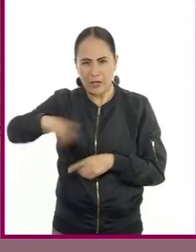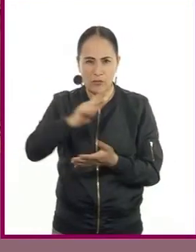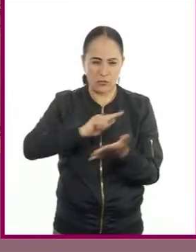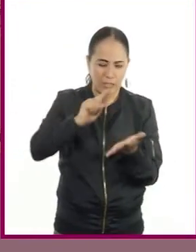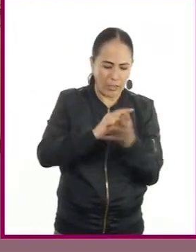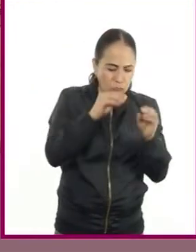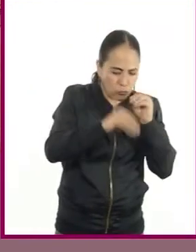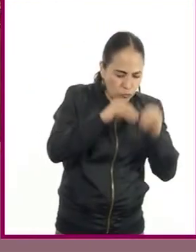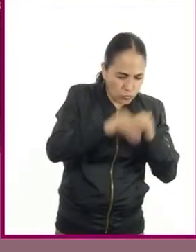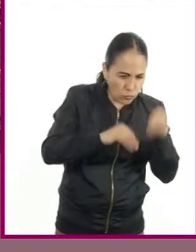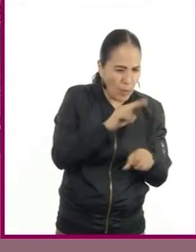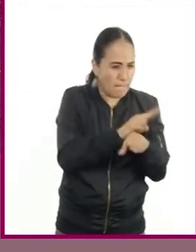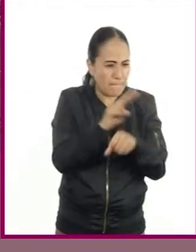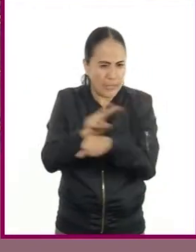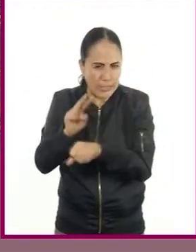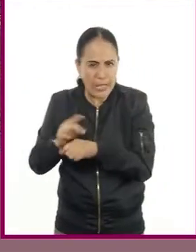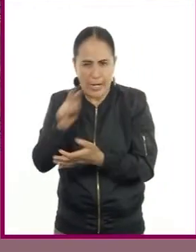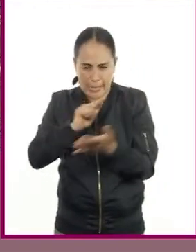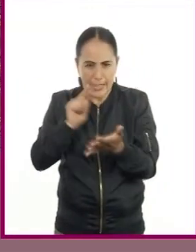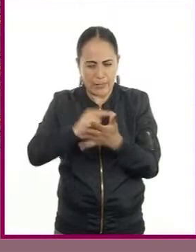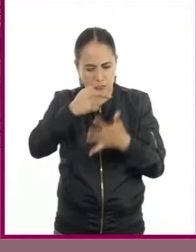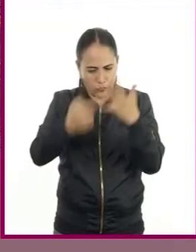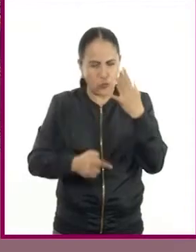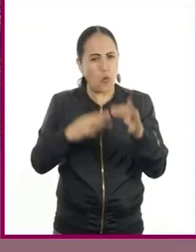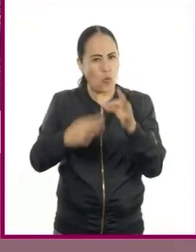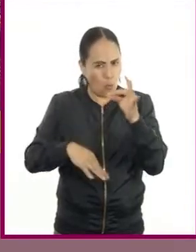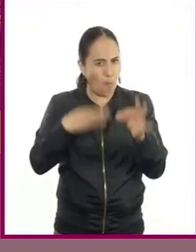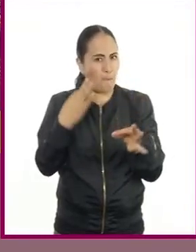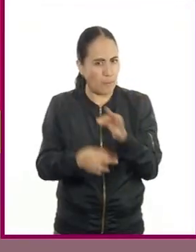y supervisar el cumplimiento de las leyes.